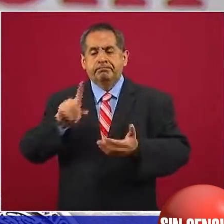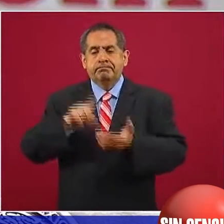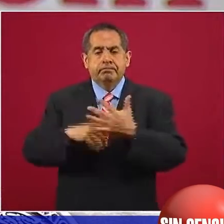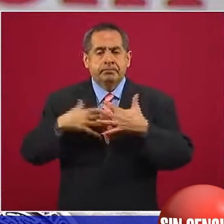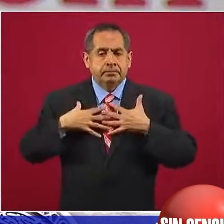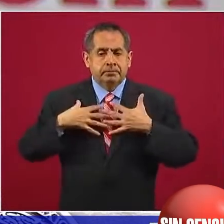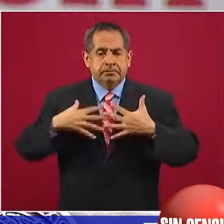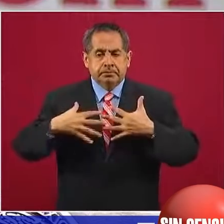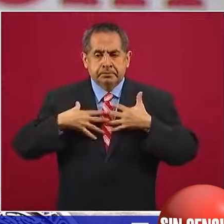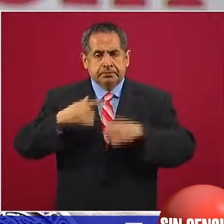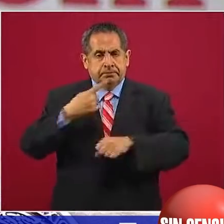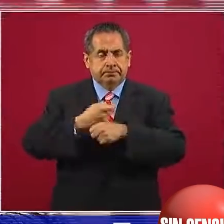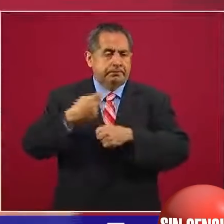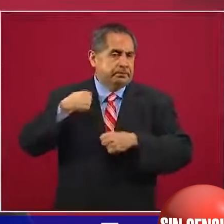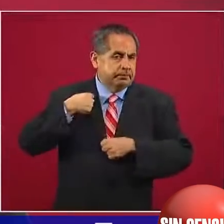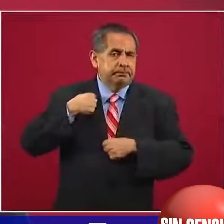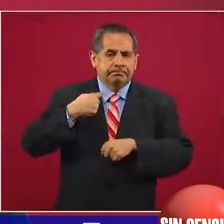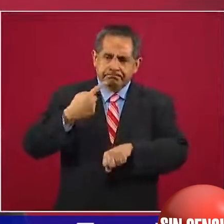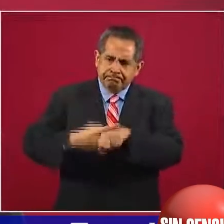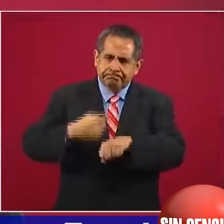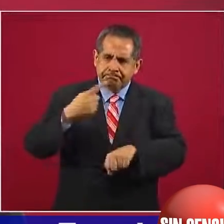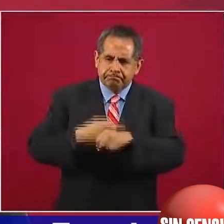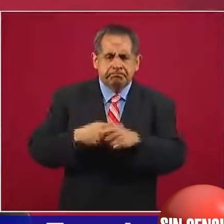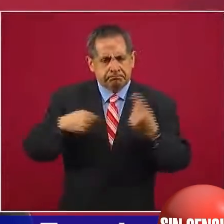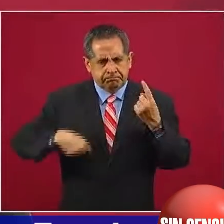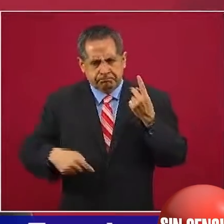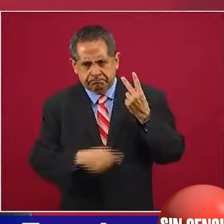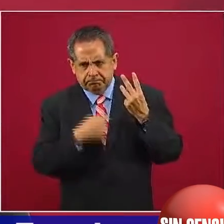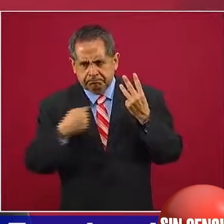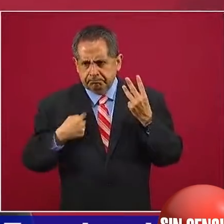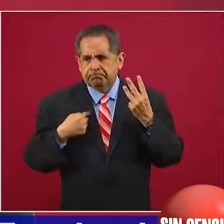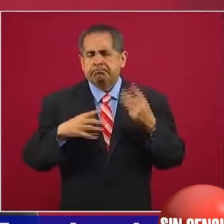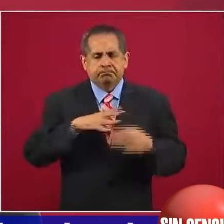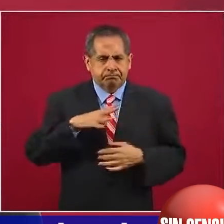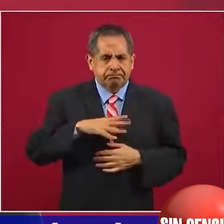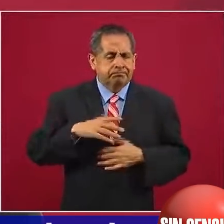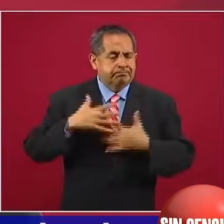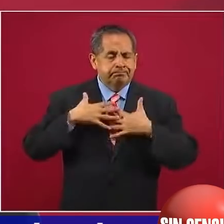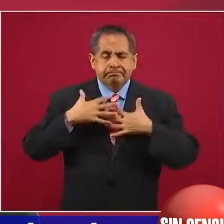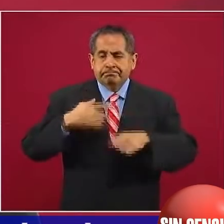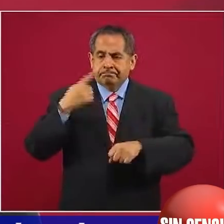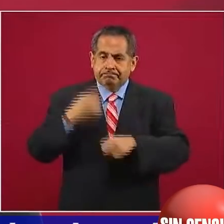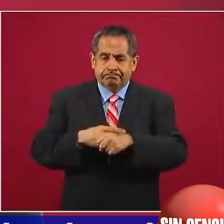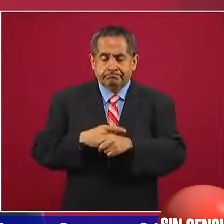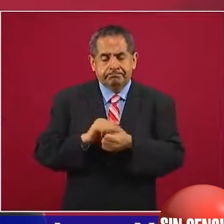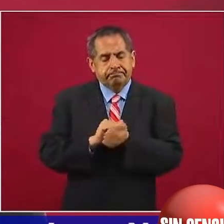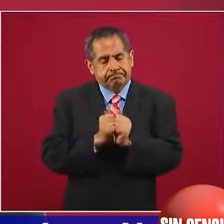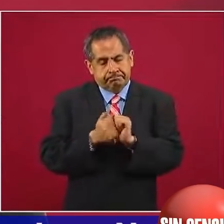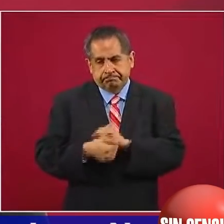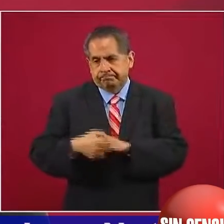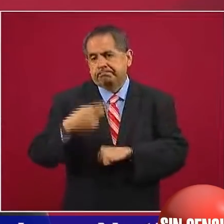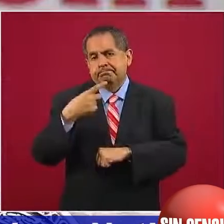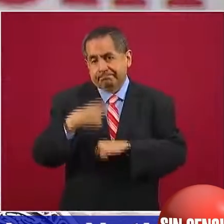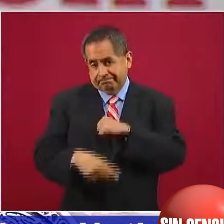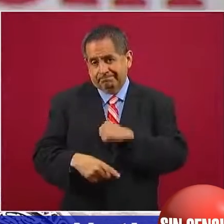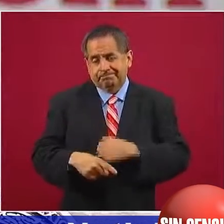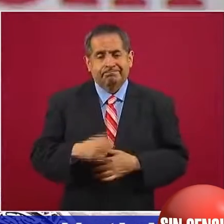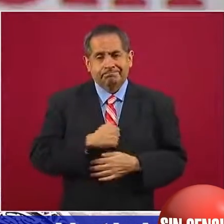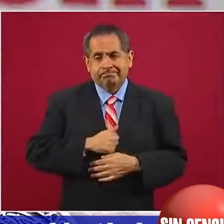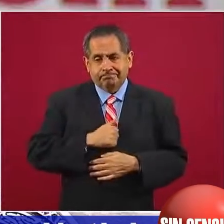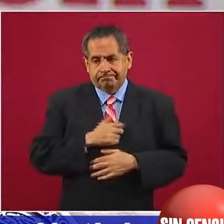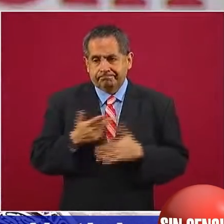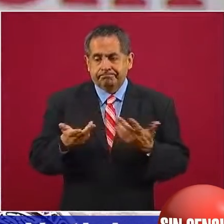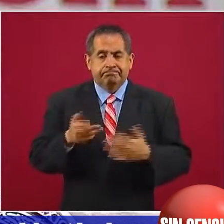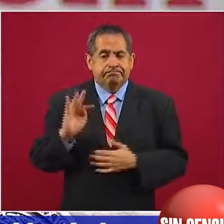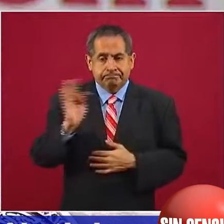pulmones, principalmente, causa daños en otros órganos y los puede lesionar gravemente y